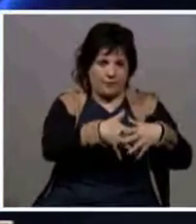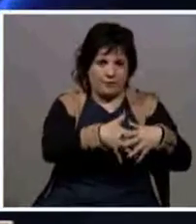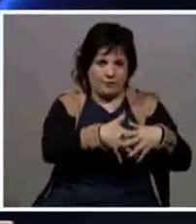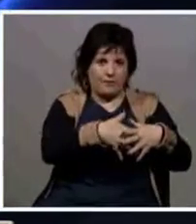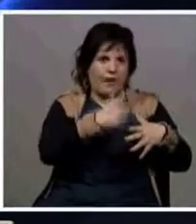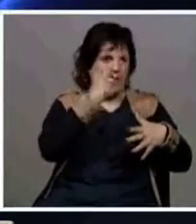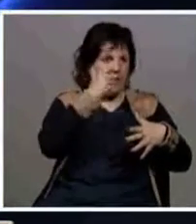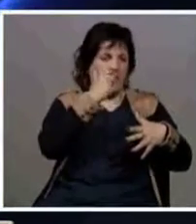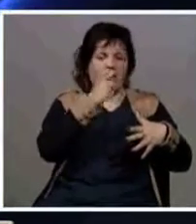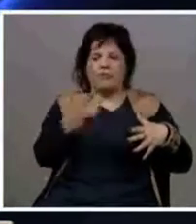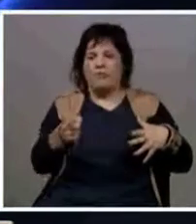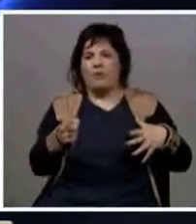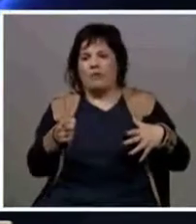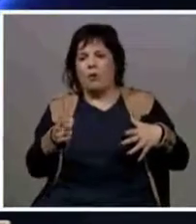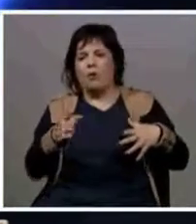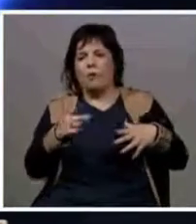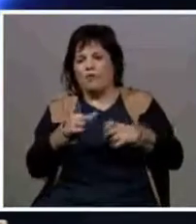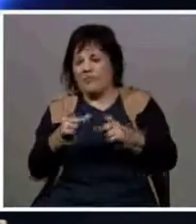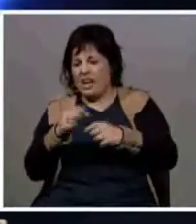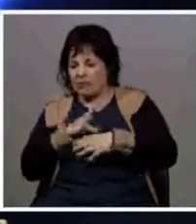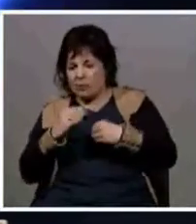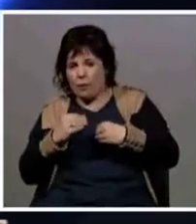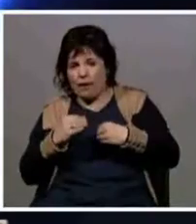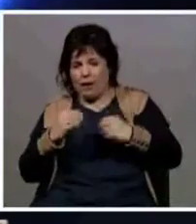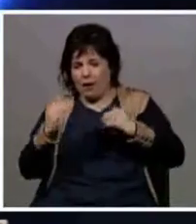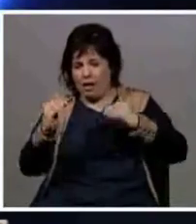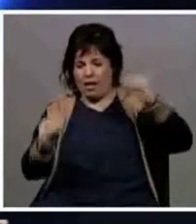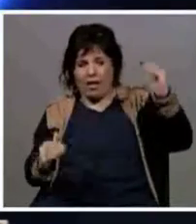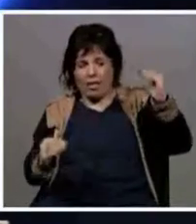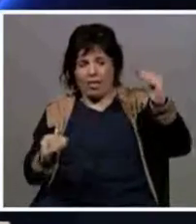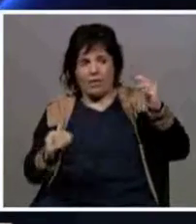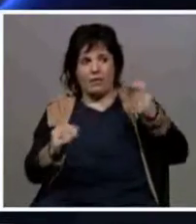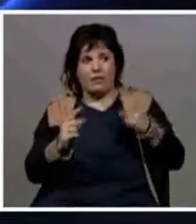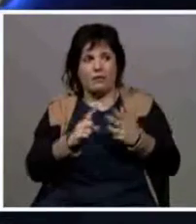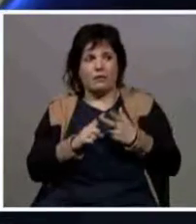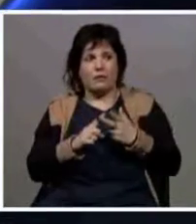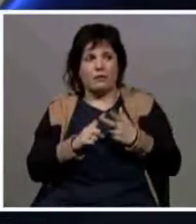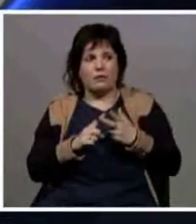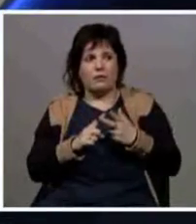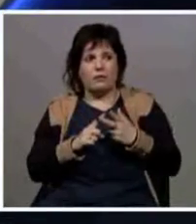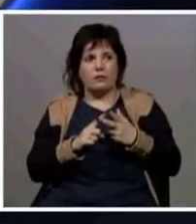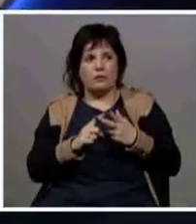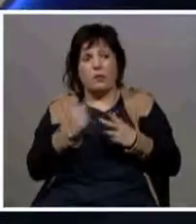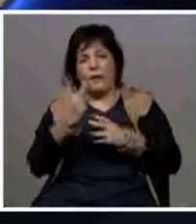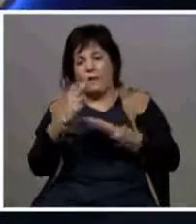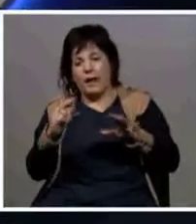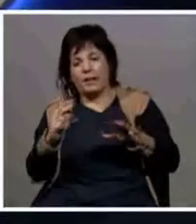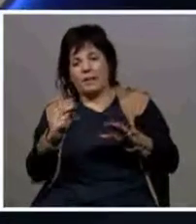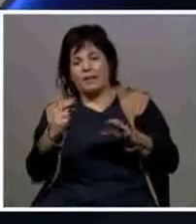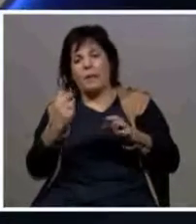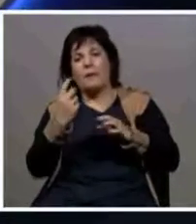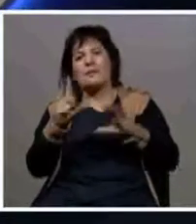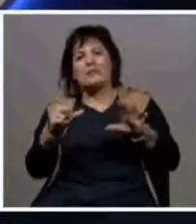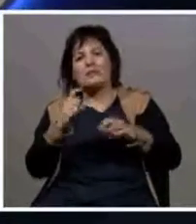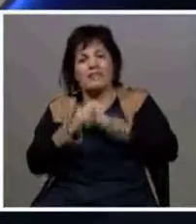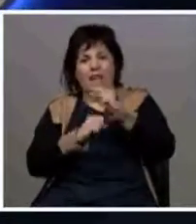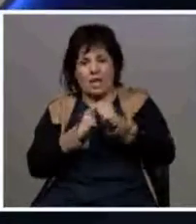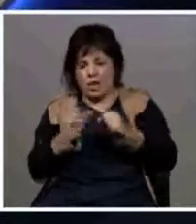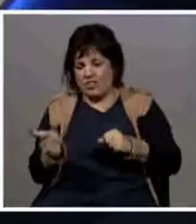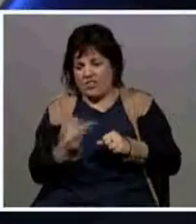una mujer que tiene estudios primarios es decir entre 20 promedialmente 20 años y 27 años en promedio